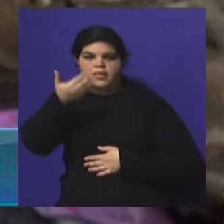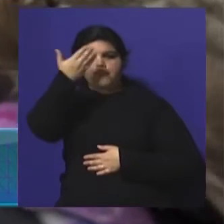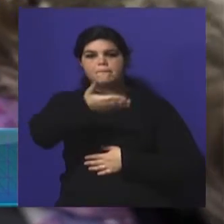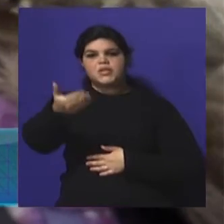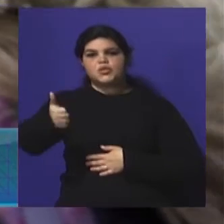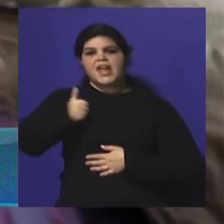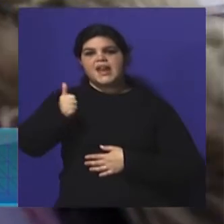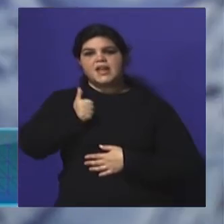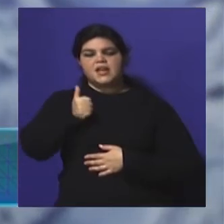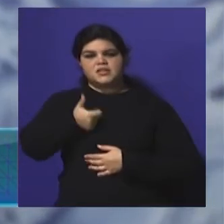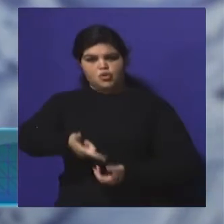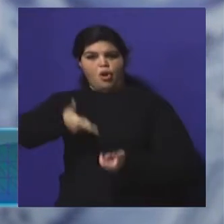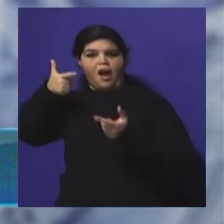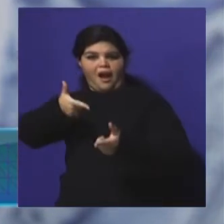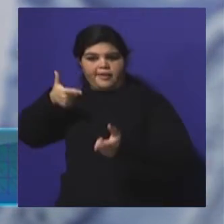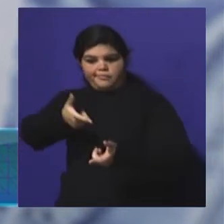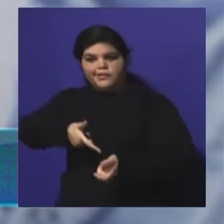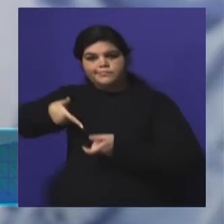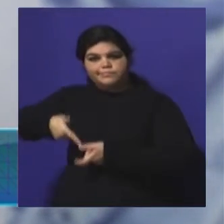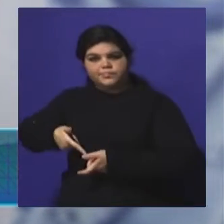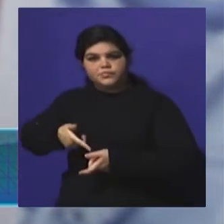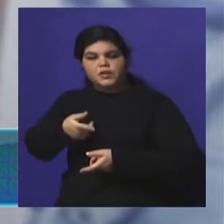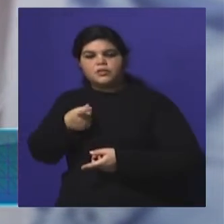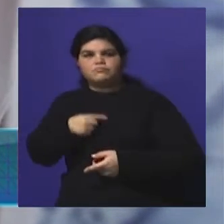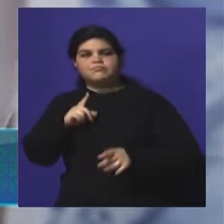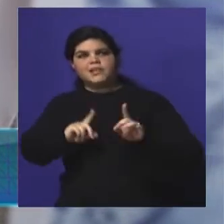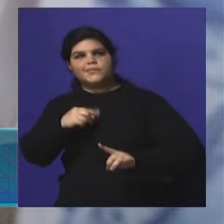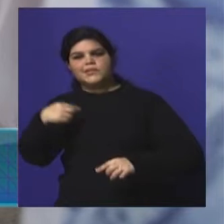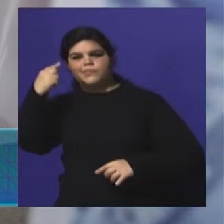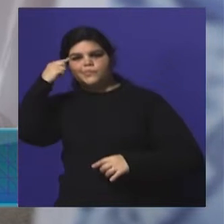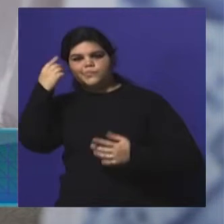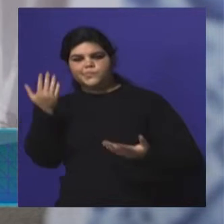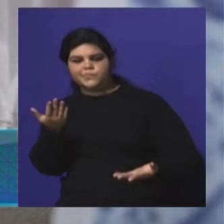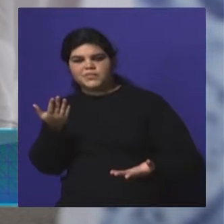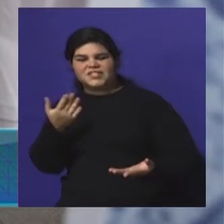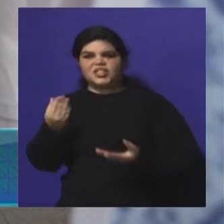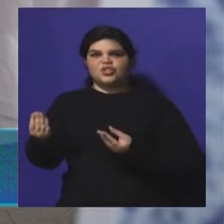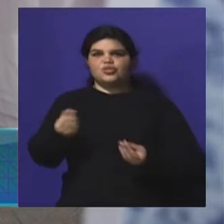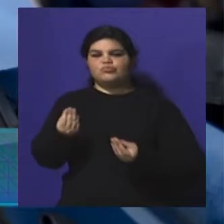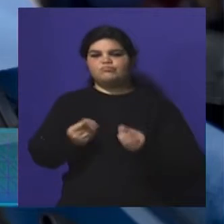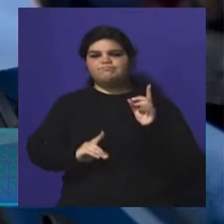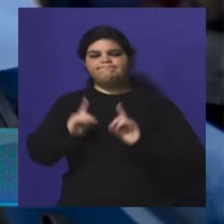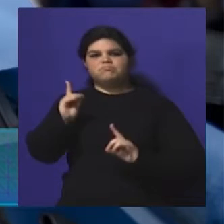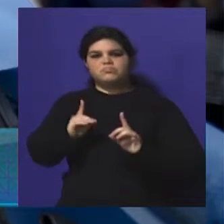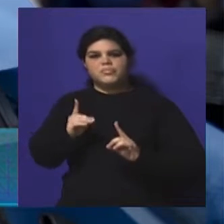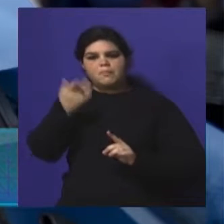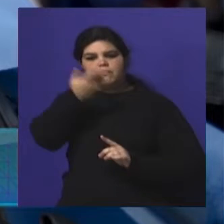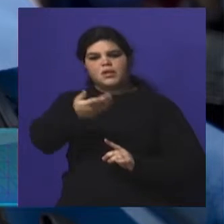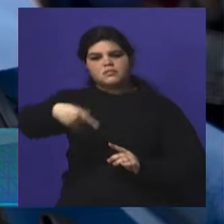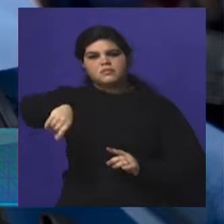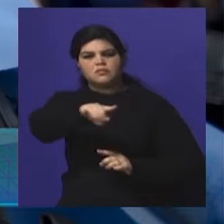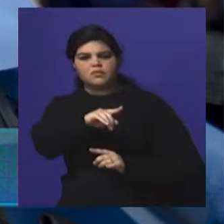armados, ¿sí? Armados. Y uno dice, bueno, ¿ante qué, cuál es, cómo reaccionarían esas personas en caso de que haya